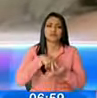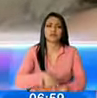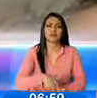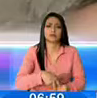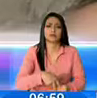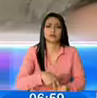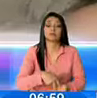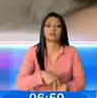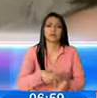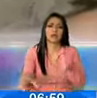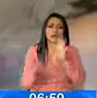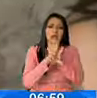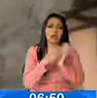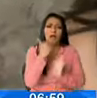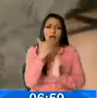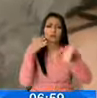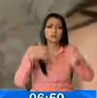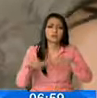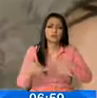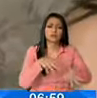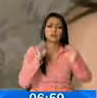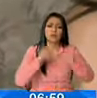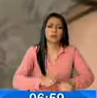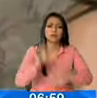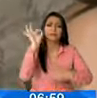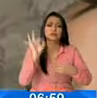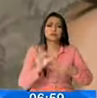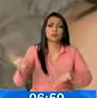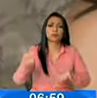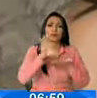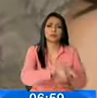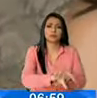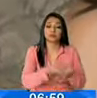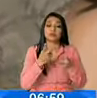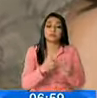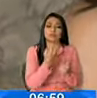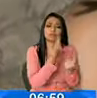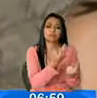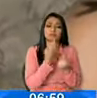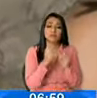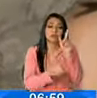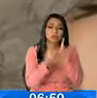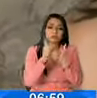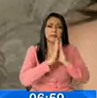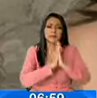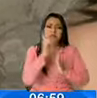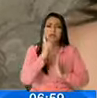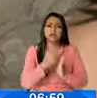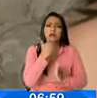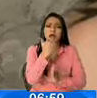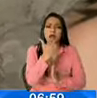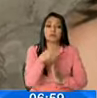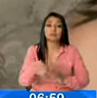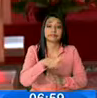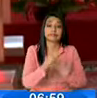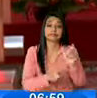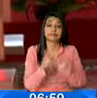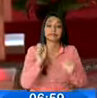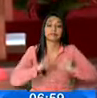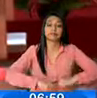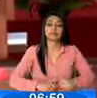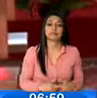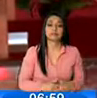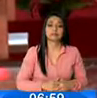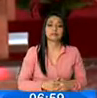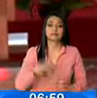una política pública que cuente con presupuesto y que responda a las demandas y a las necesidades de las víctimas. La menor